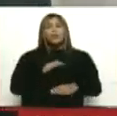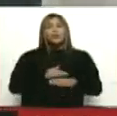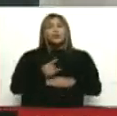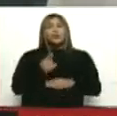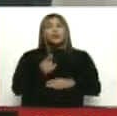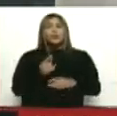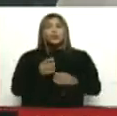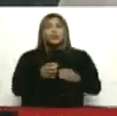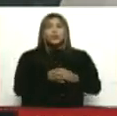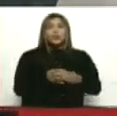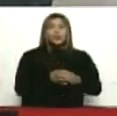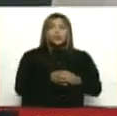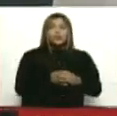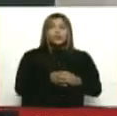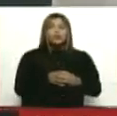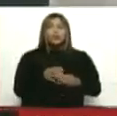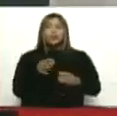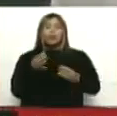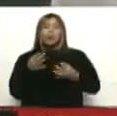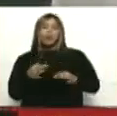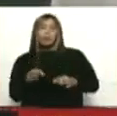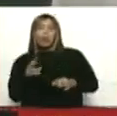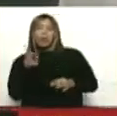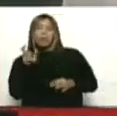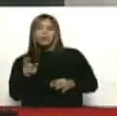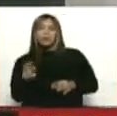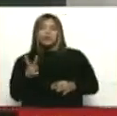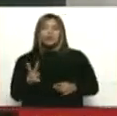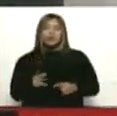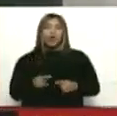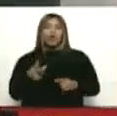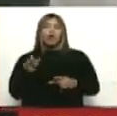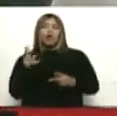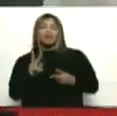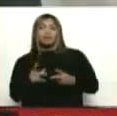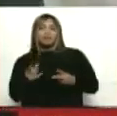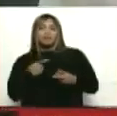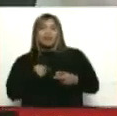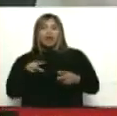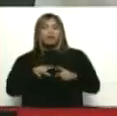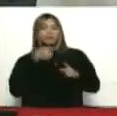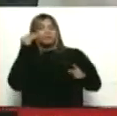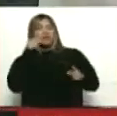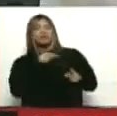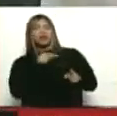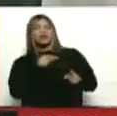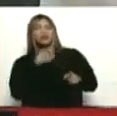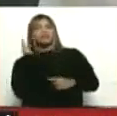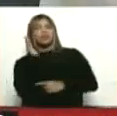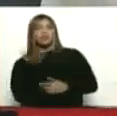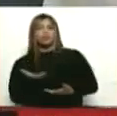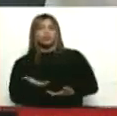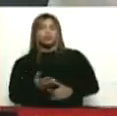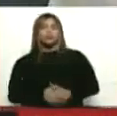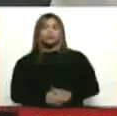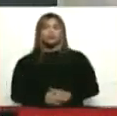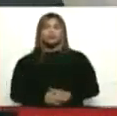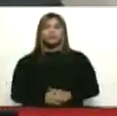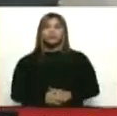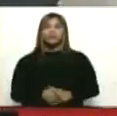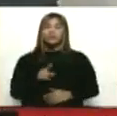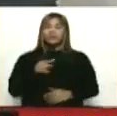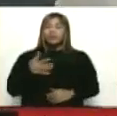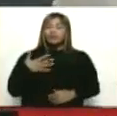sea venezolana, sea una persona natural, sea una empresa, esté o no relacionada con el Estado, ya es considerada de alto riesgo. Con la